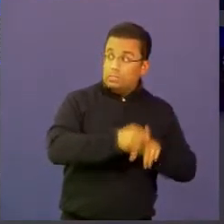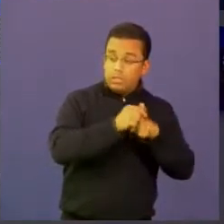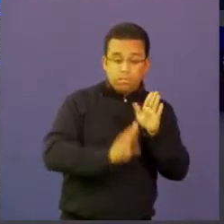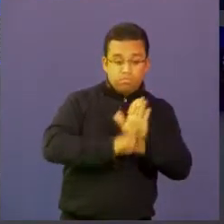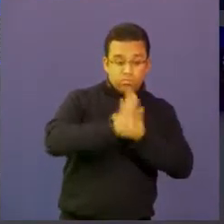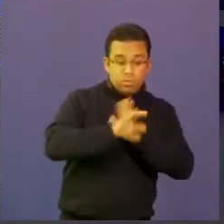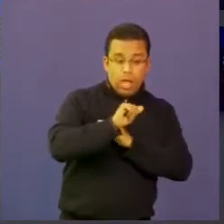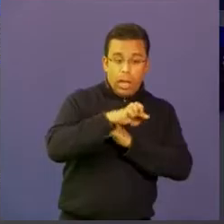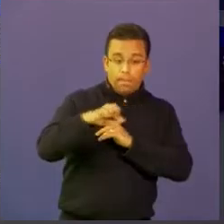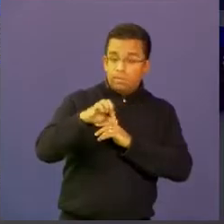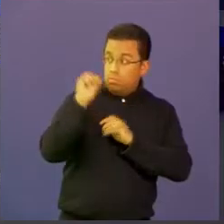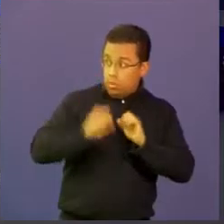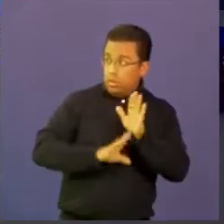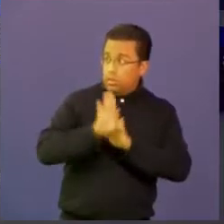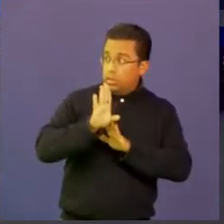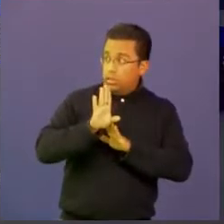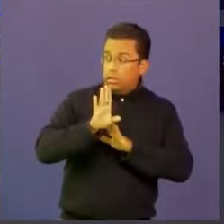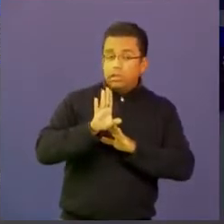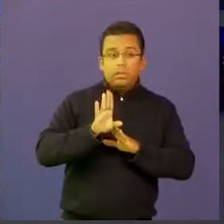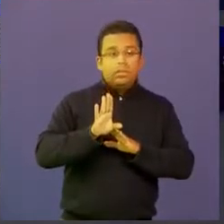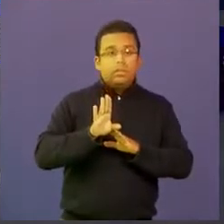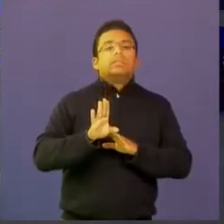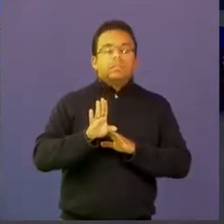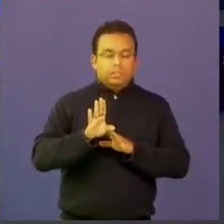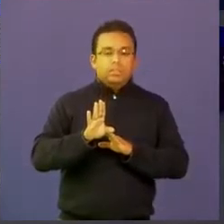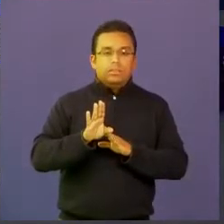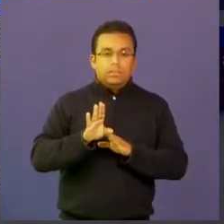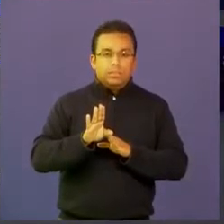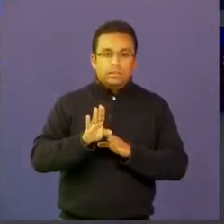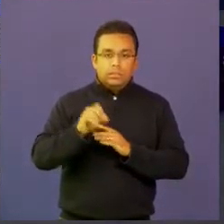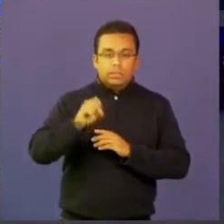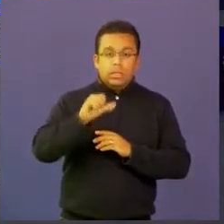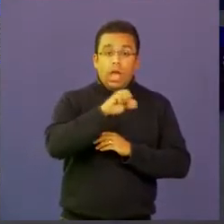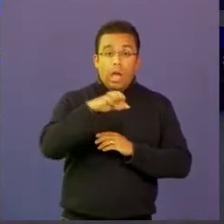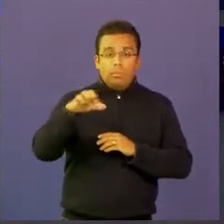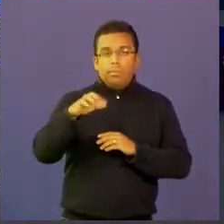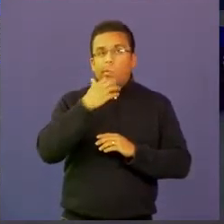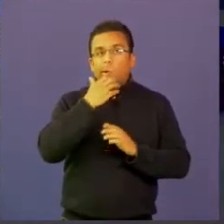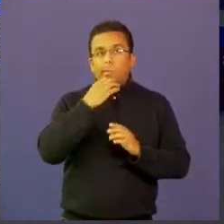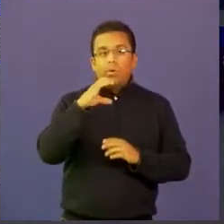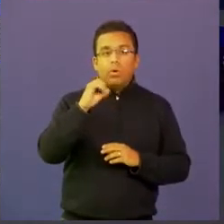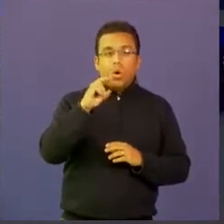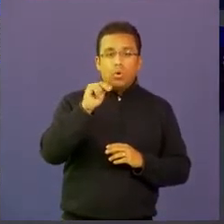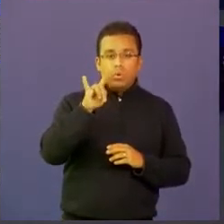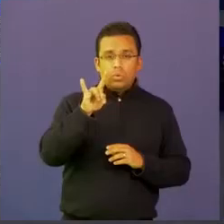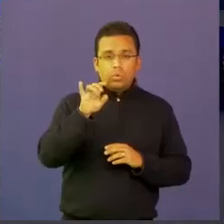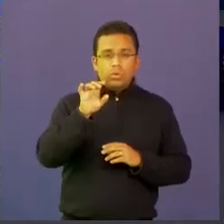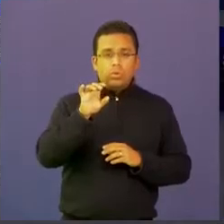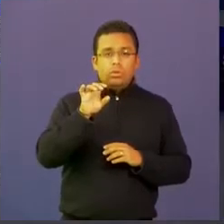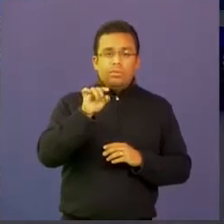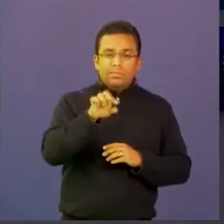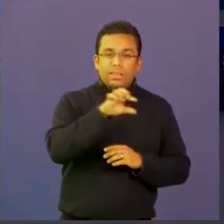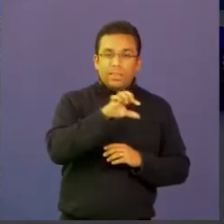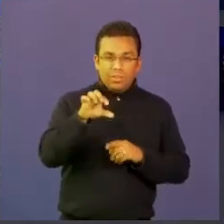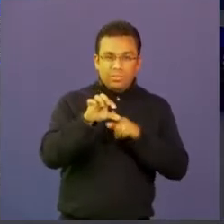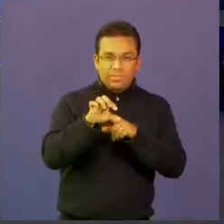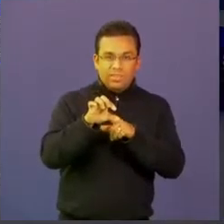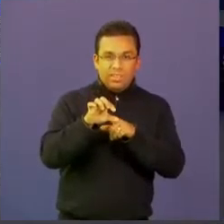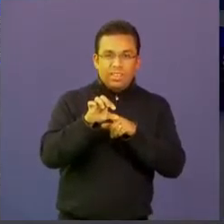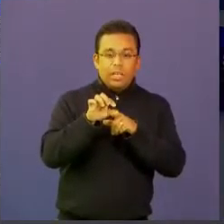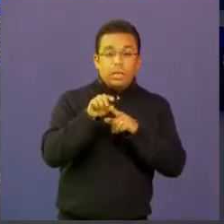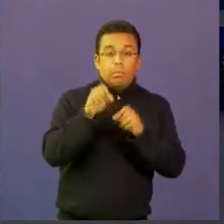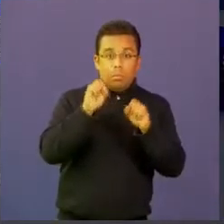las que nos han mostrado? sí básicamente la aplicación por ejemplo Kodu es aplicación que